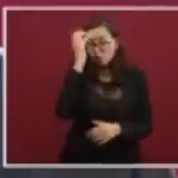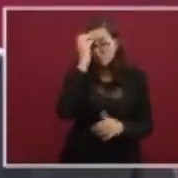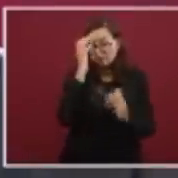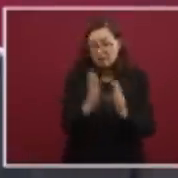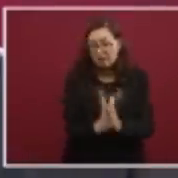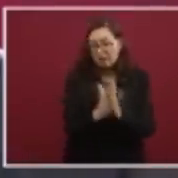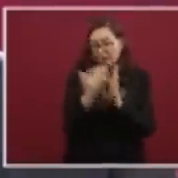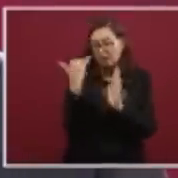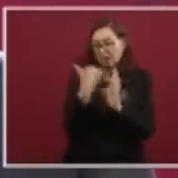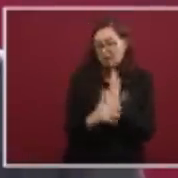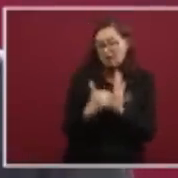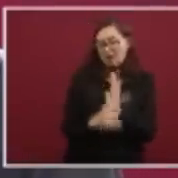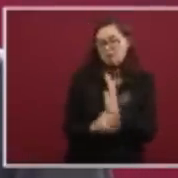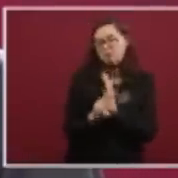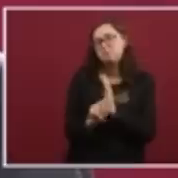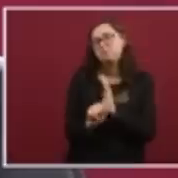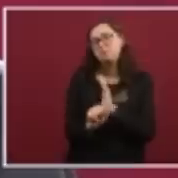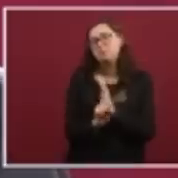creo yo,